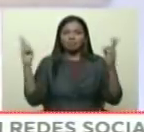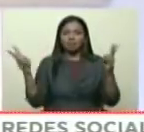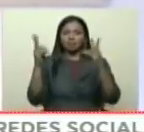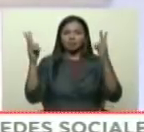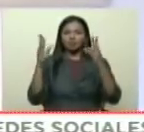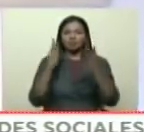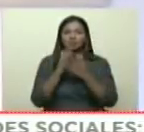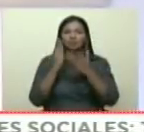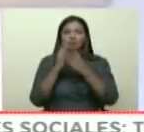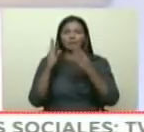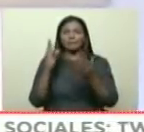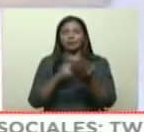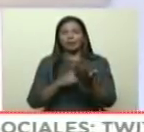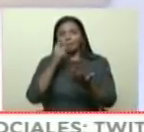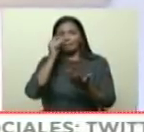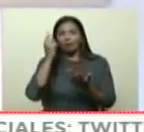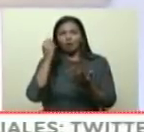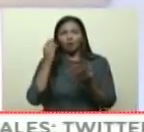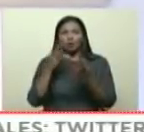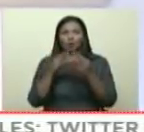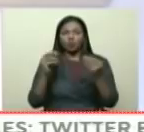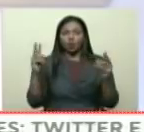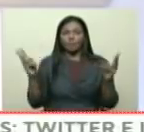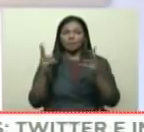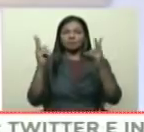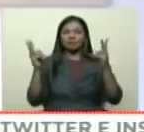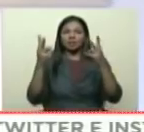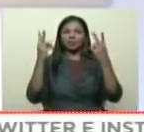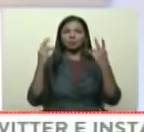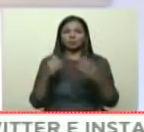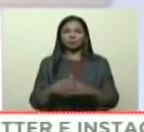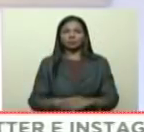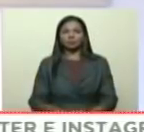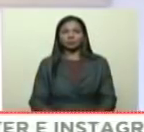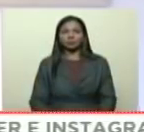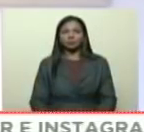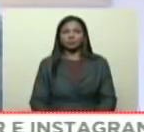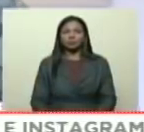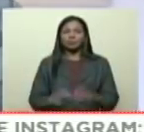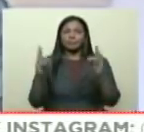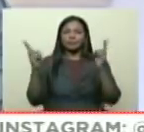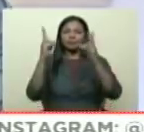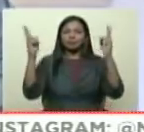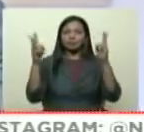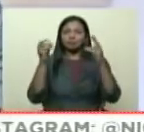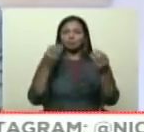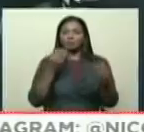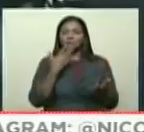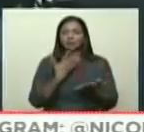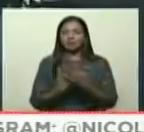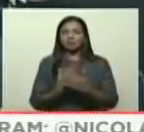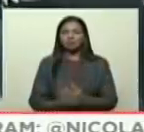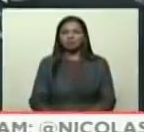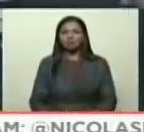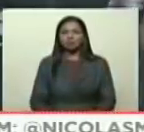siempre, queridos hermanos y hermanas. Venceremos, venceremos, venceremos. Muchas gracias.